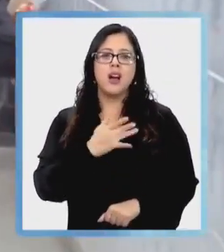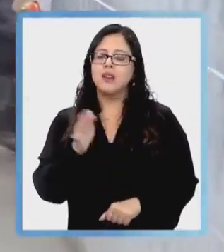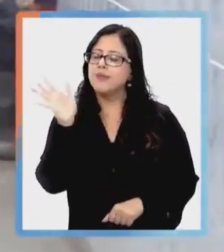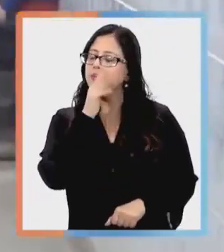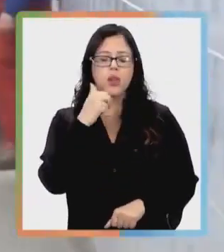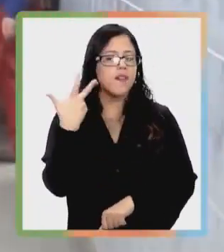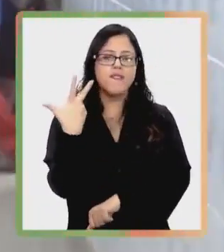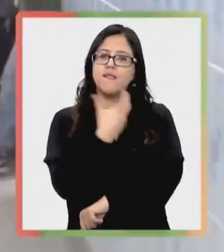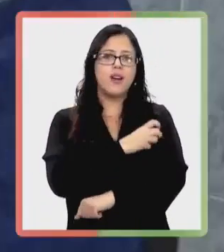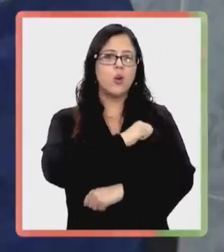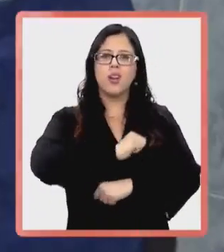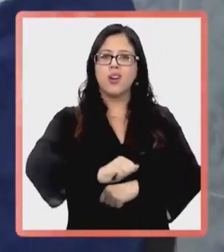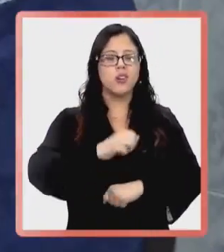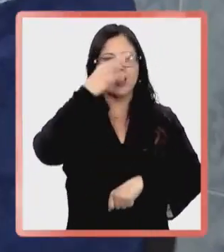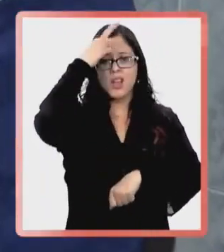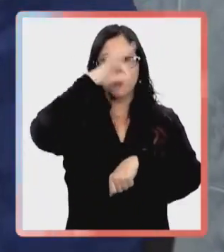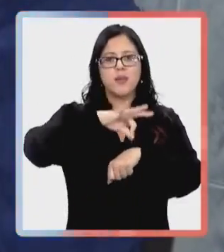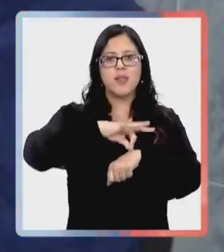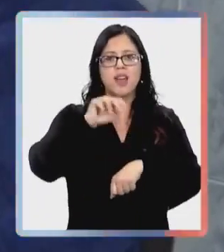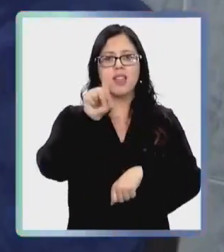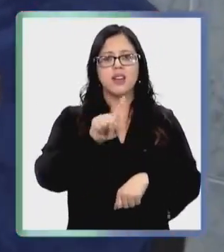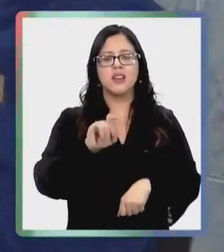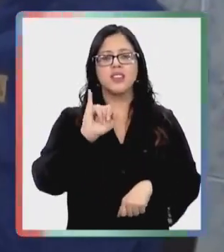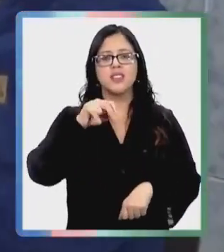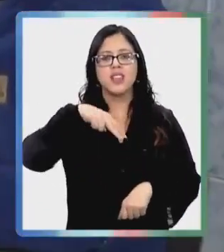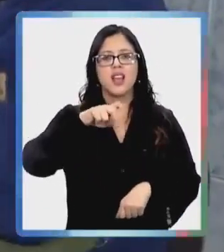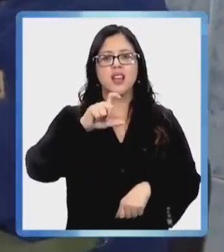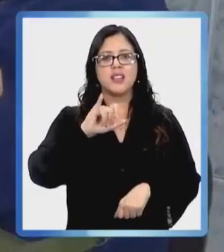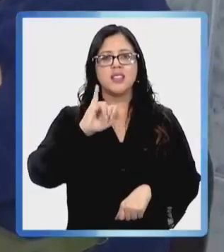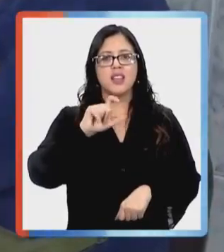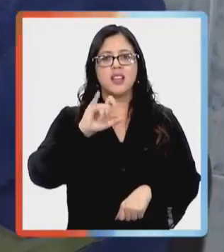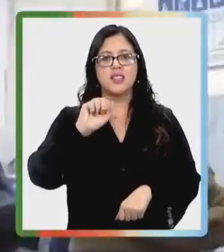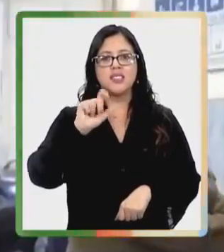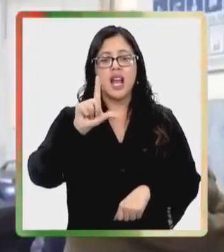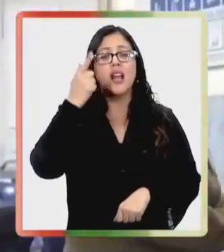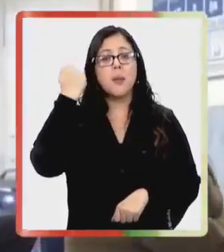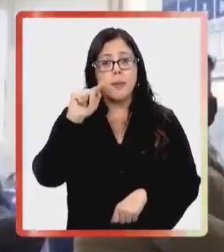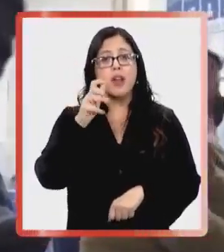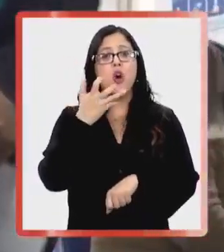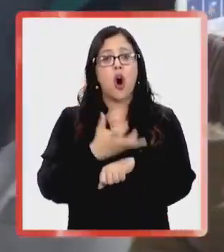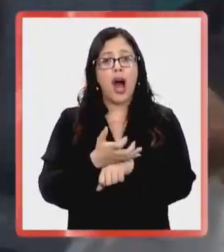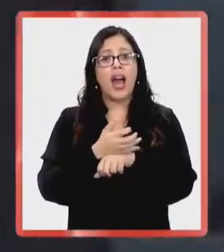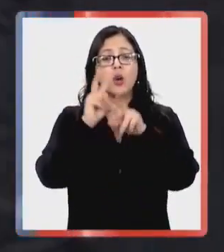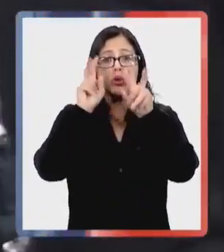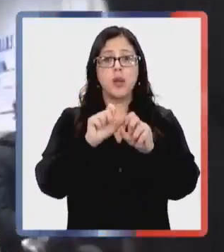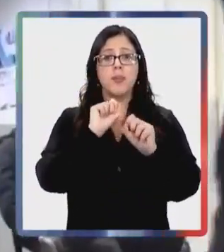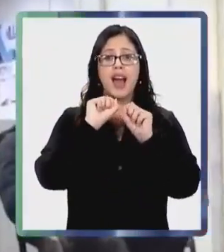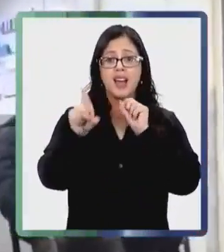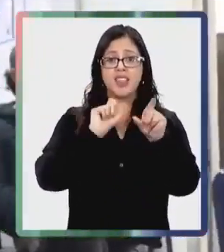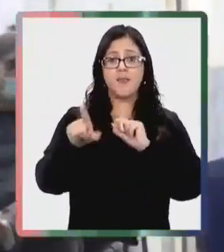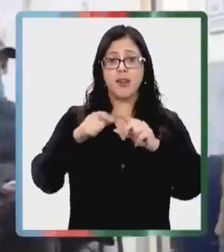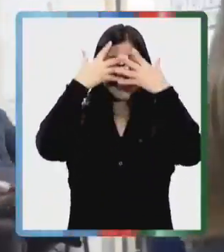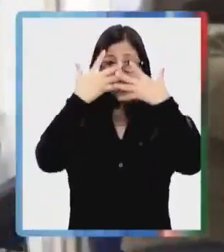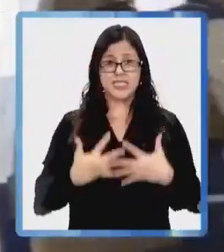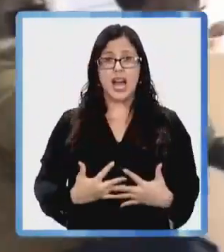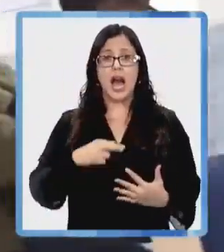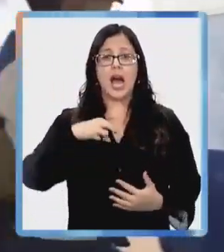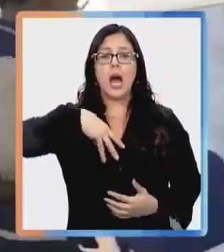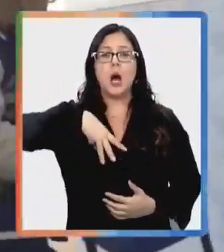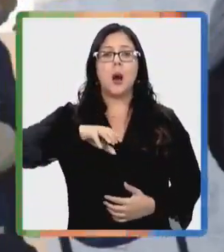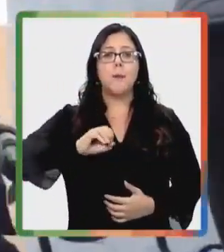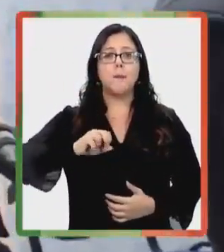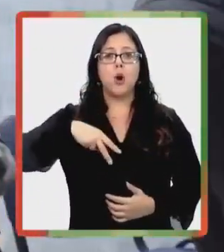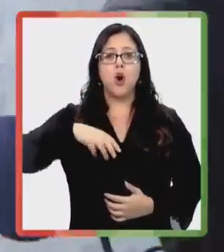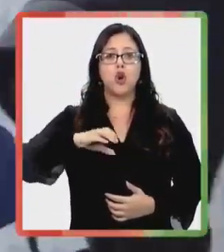no hay vacuna contra el virus sincicial respiratorio, pero hay un anticuerpo monoclonal, que me parece que una vez nosotros